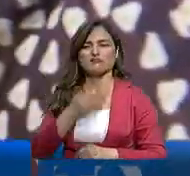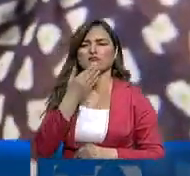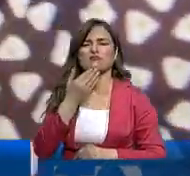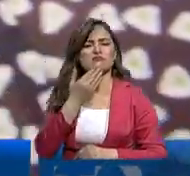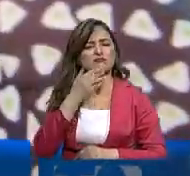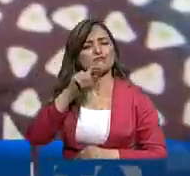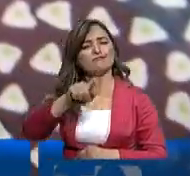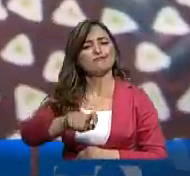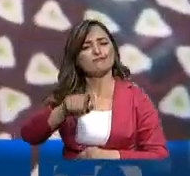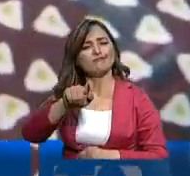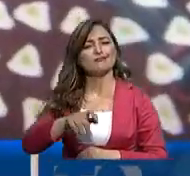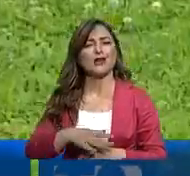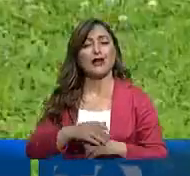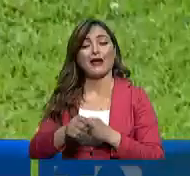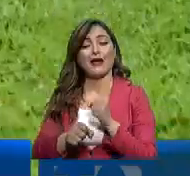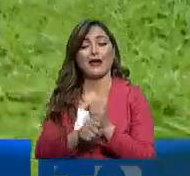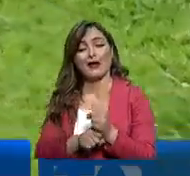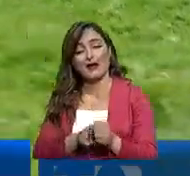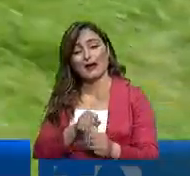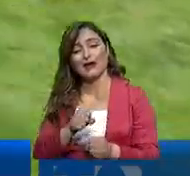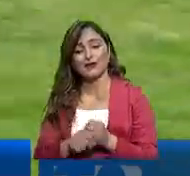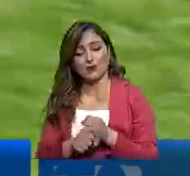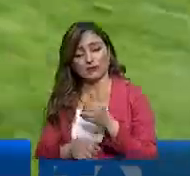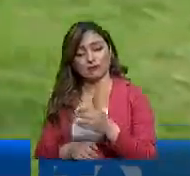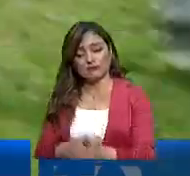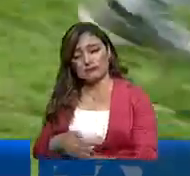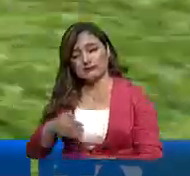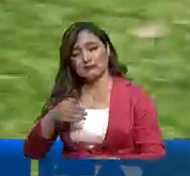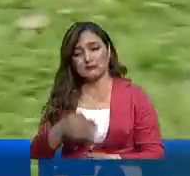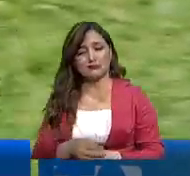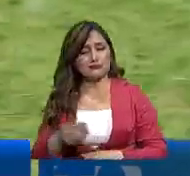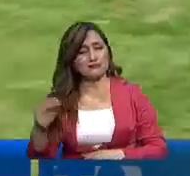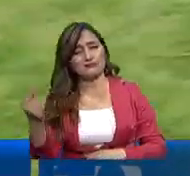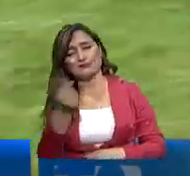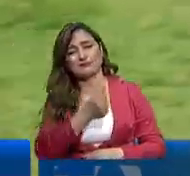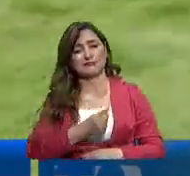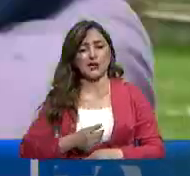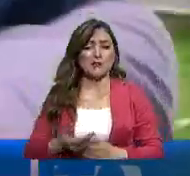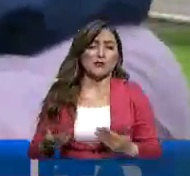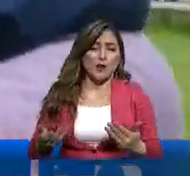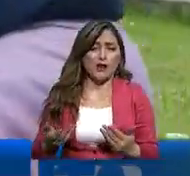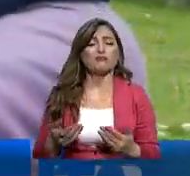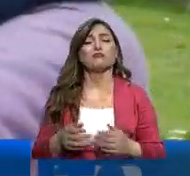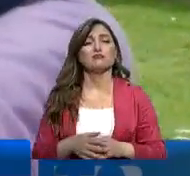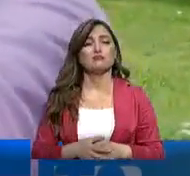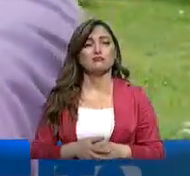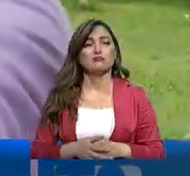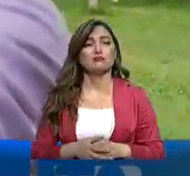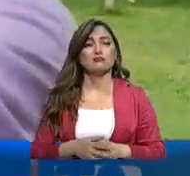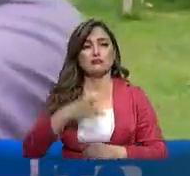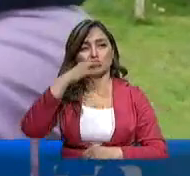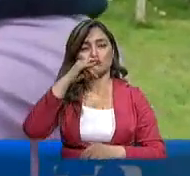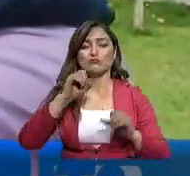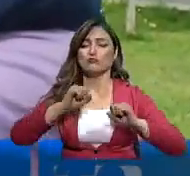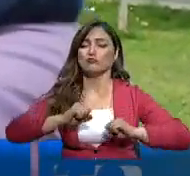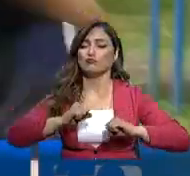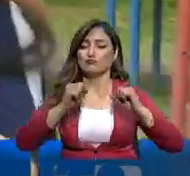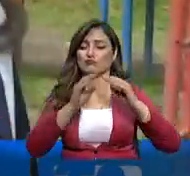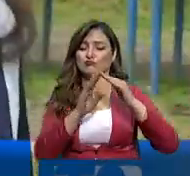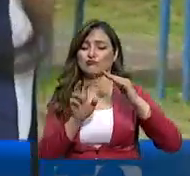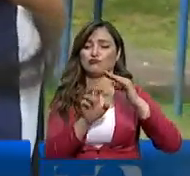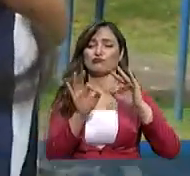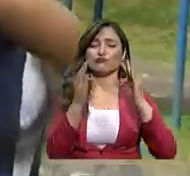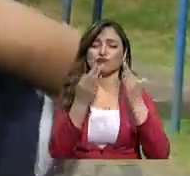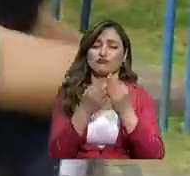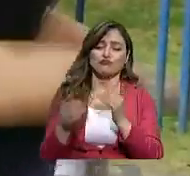ello se necesitan años cuando los procedimientos deberían ser céleres para justamente propiciar que los niños crezcan en el